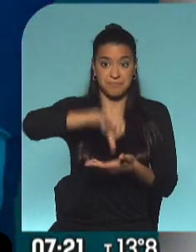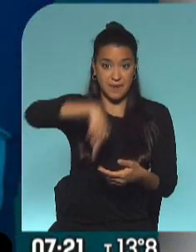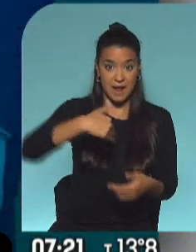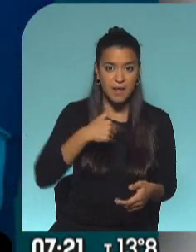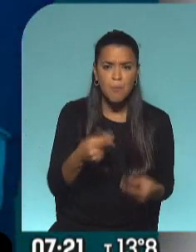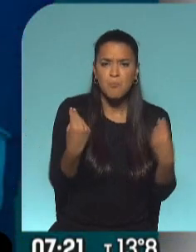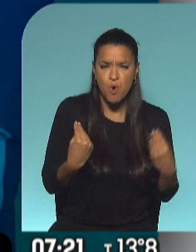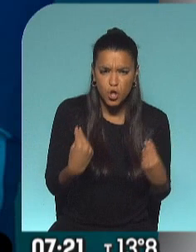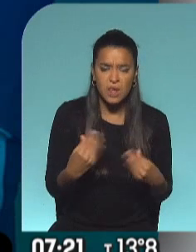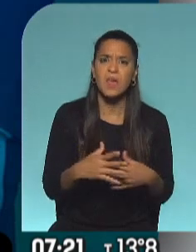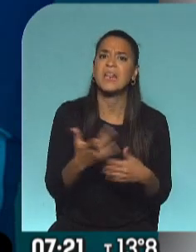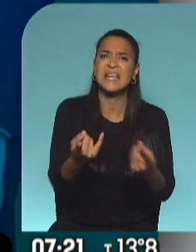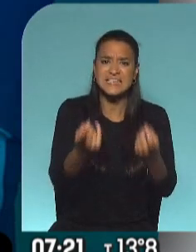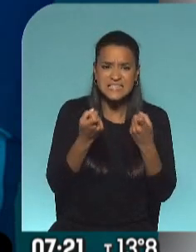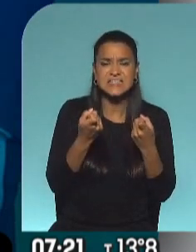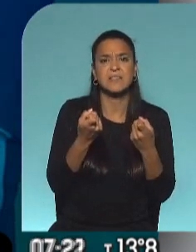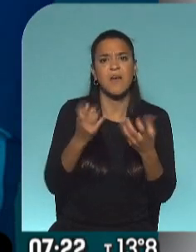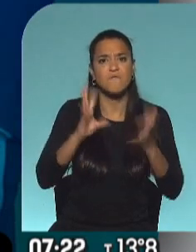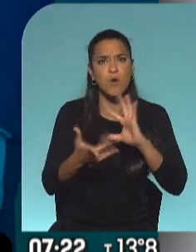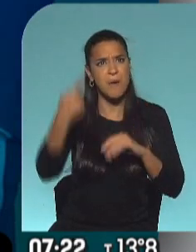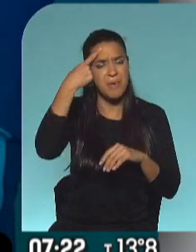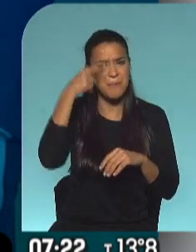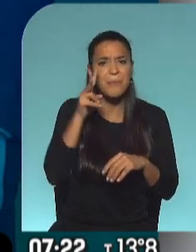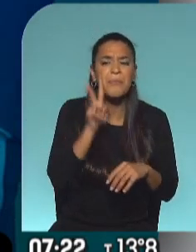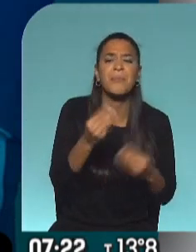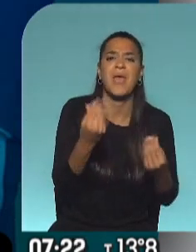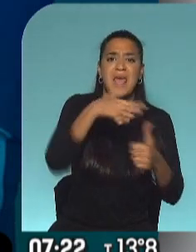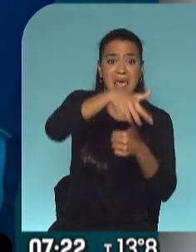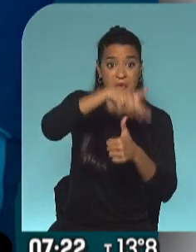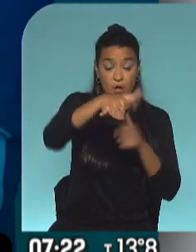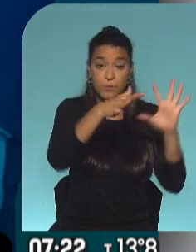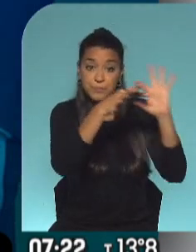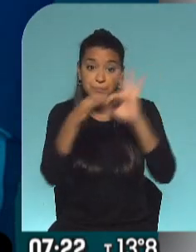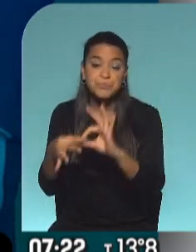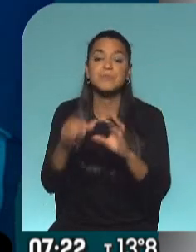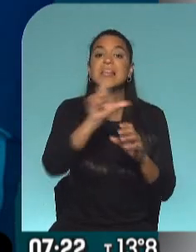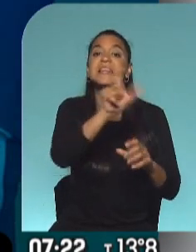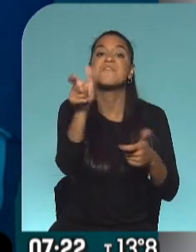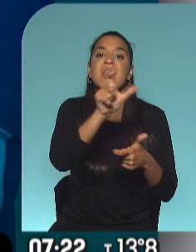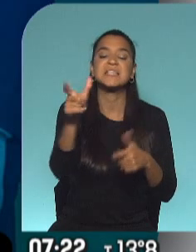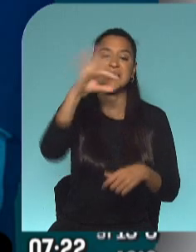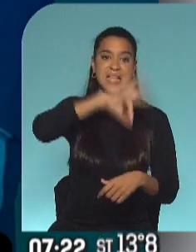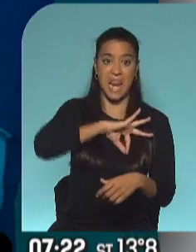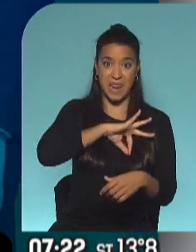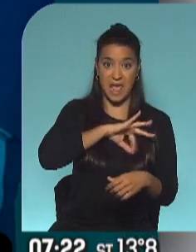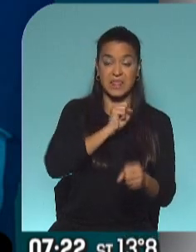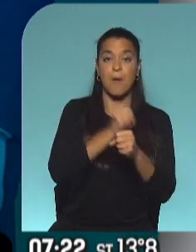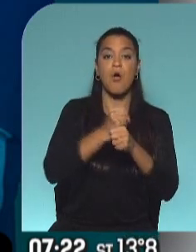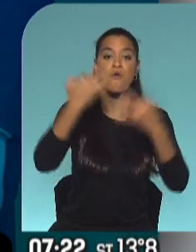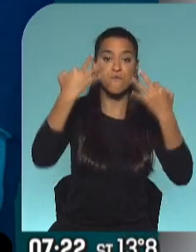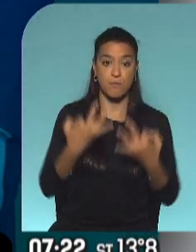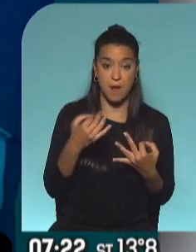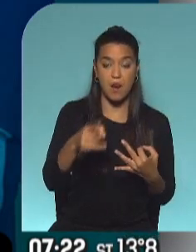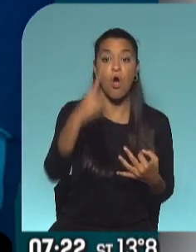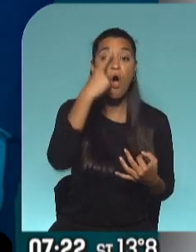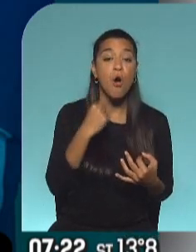qué entonces es necesaria esta perspectiva de género. En lo que tiene que ver con la brecha salarial dentro del trabajo formal,